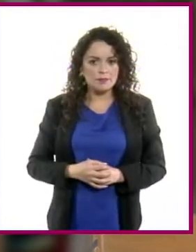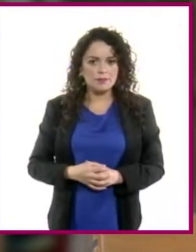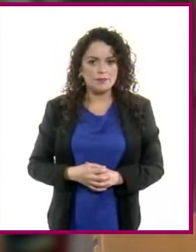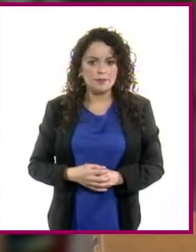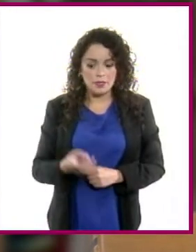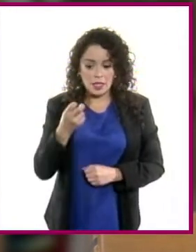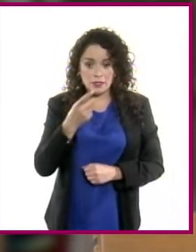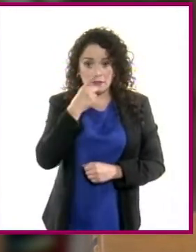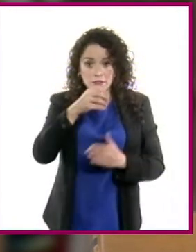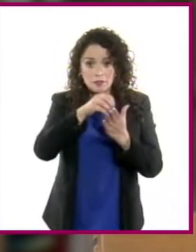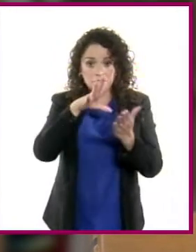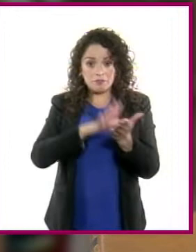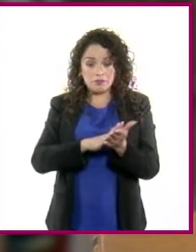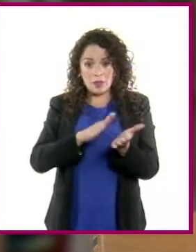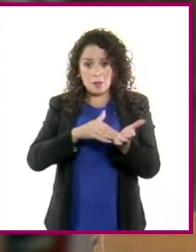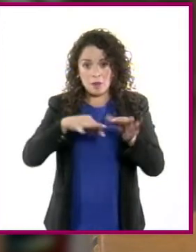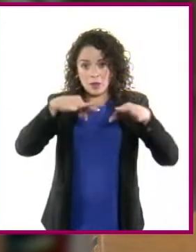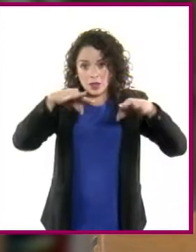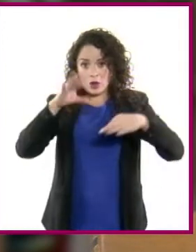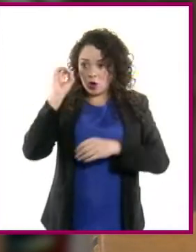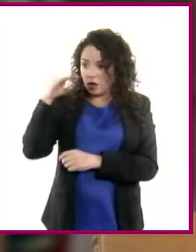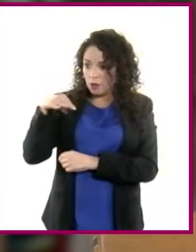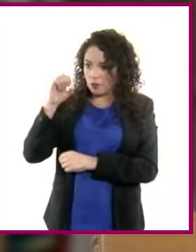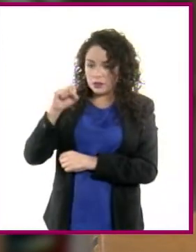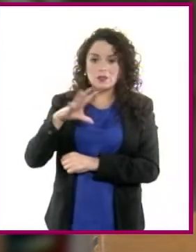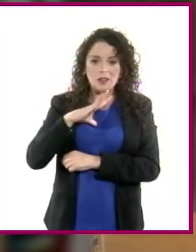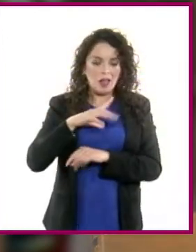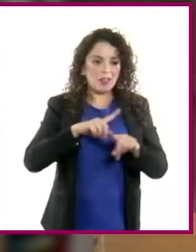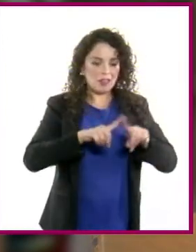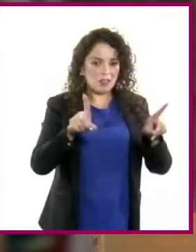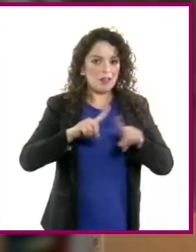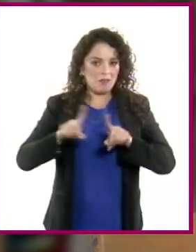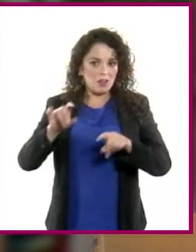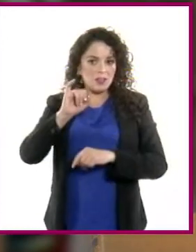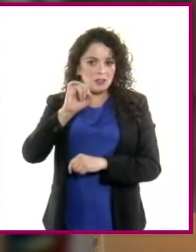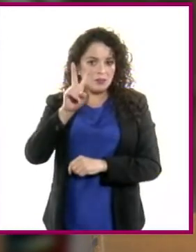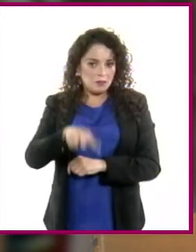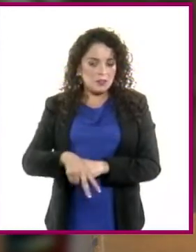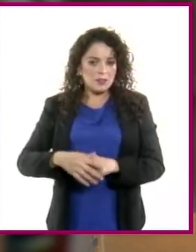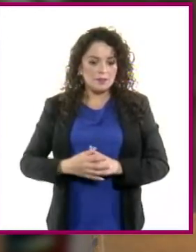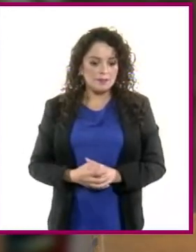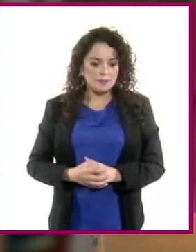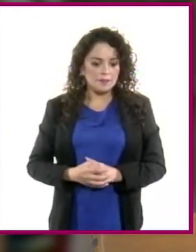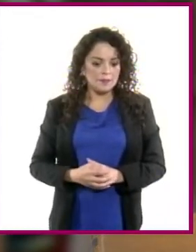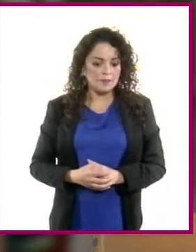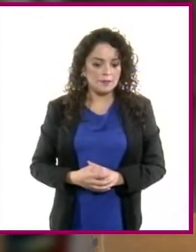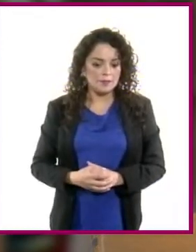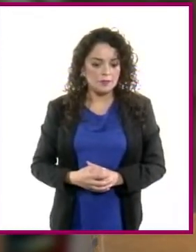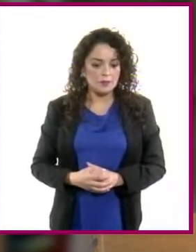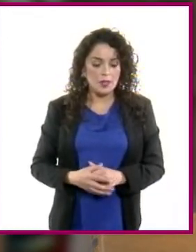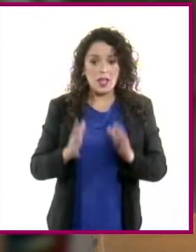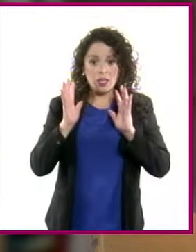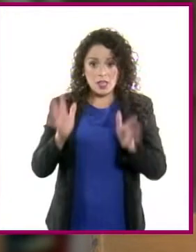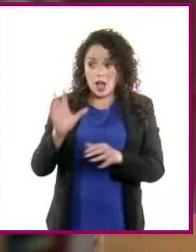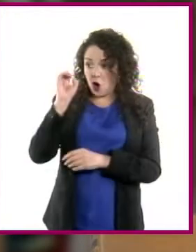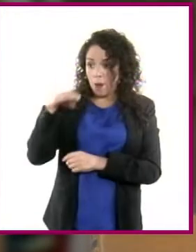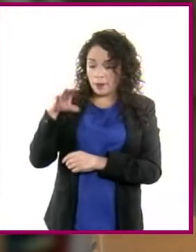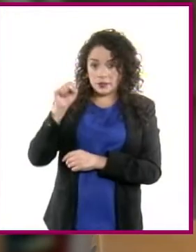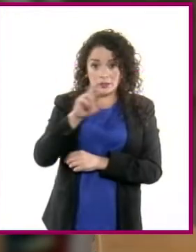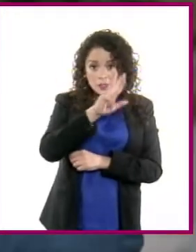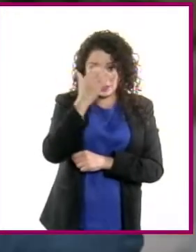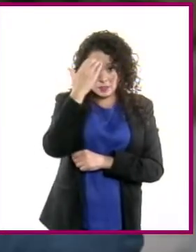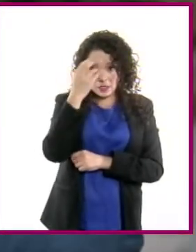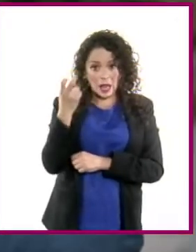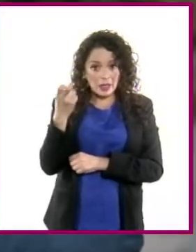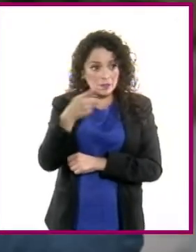este documento de la OMS tiene ciertas diferencias. La Organización Mundial de la Salud no reconoce la distinción que él nos